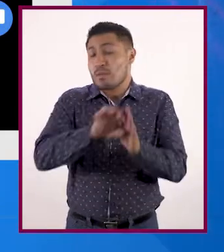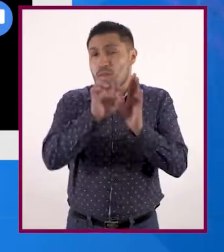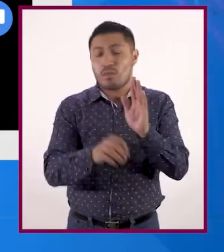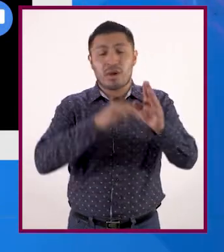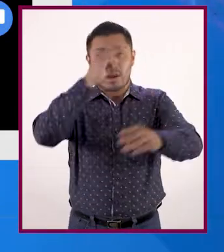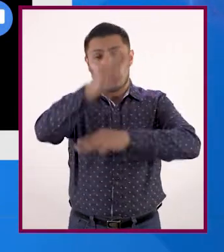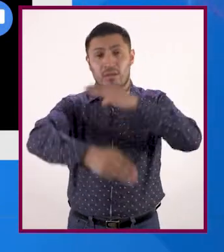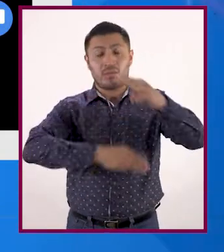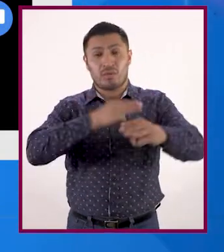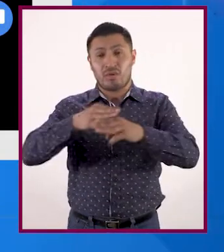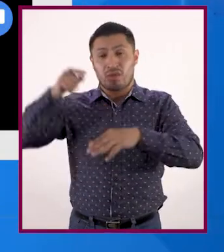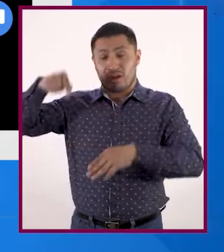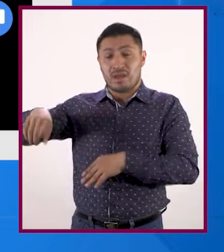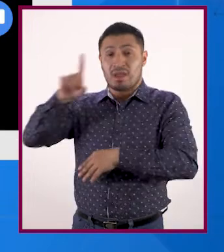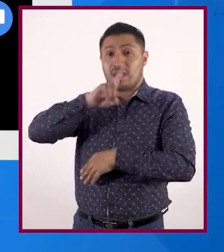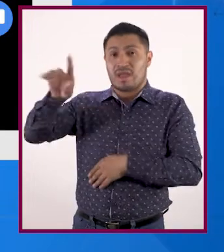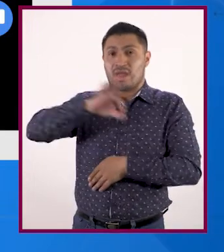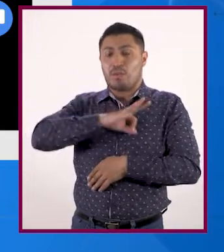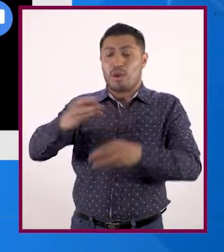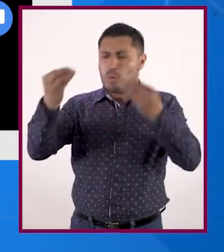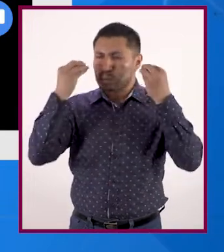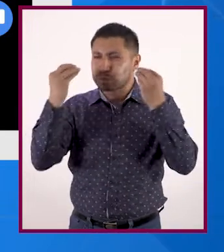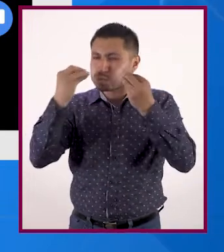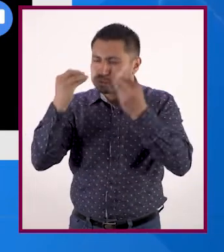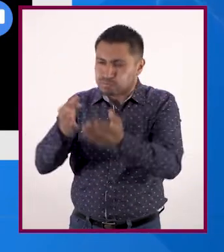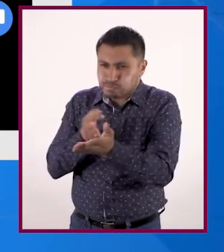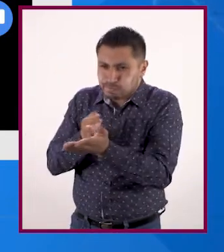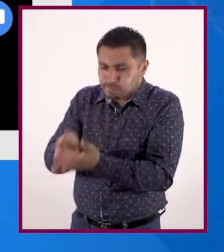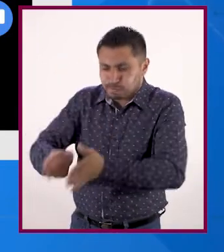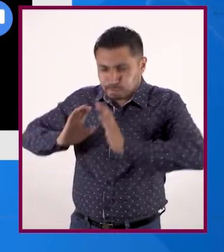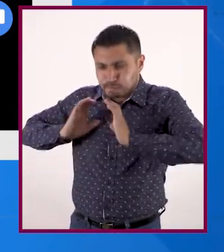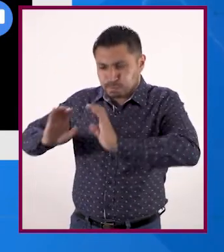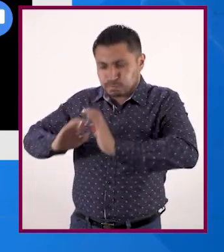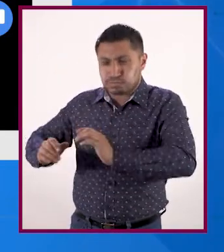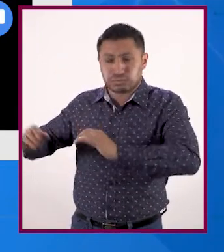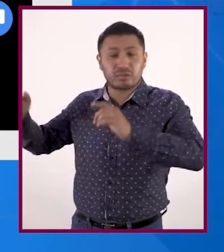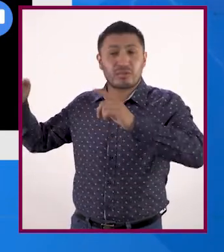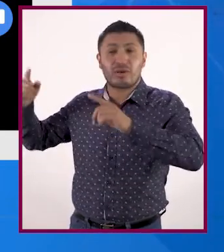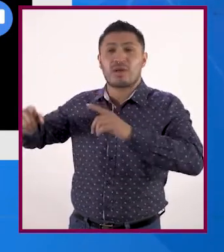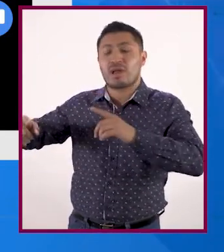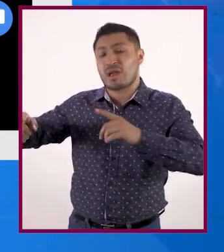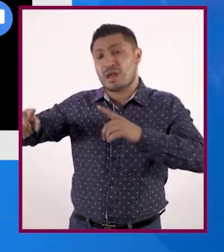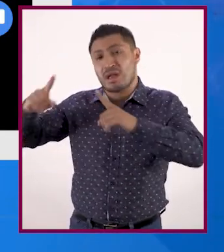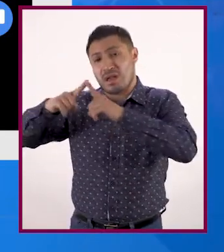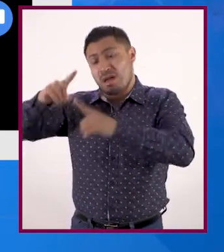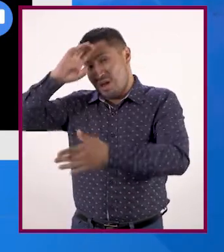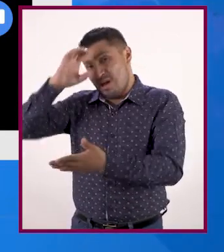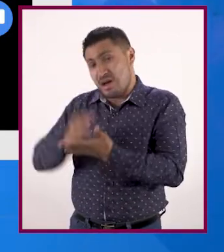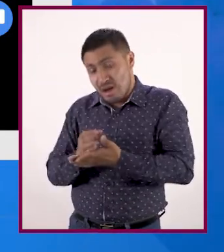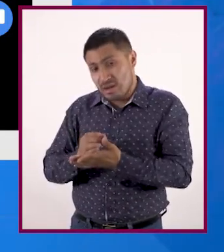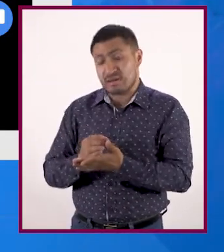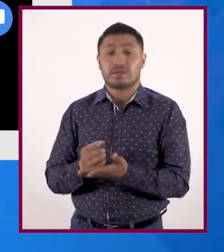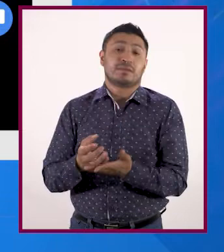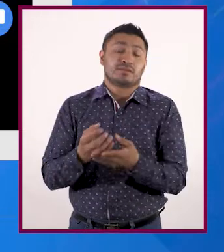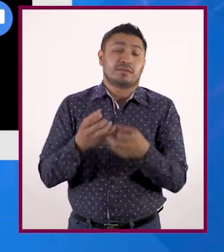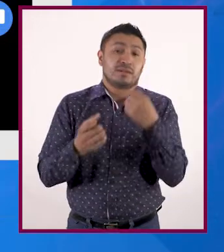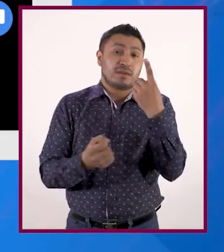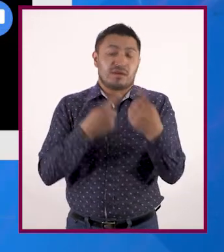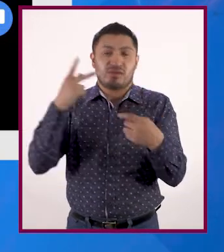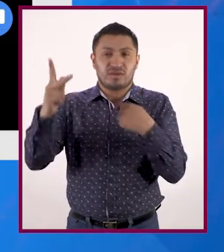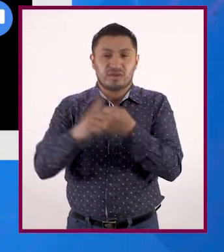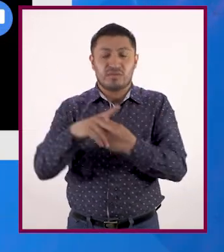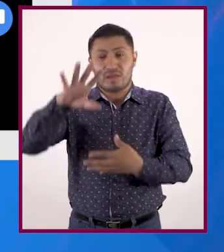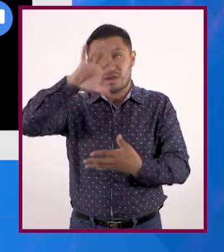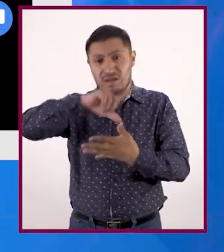aquí la derecha puede ser muy conservadora muy apegada a la iglesia católica hay otros países latinoamericanos donde